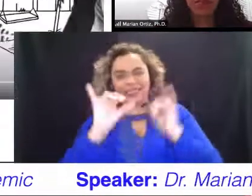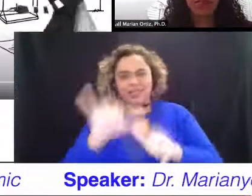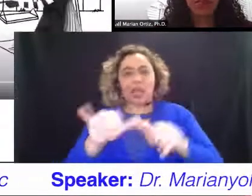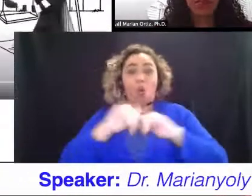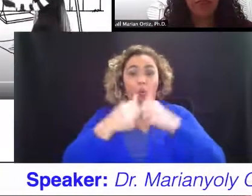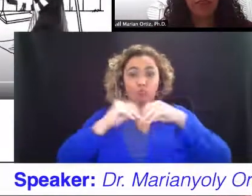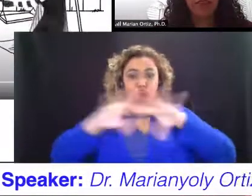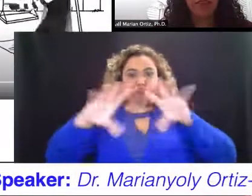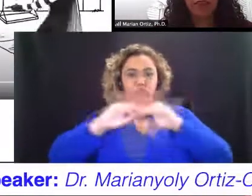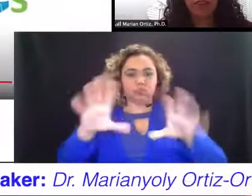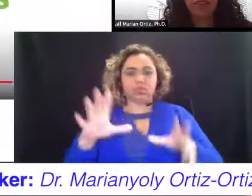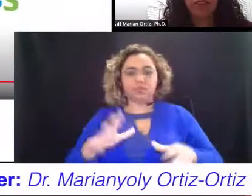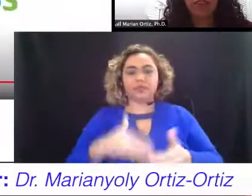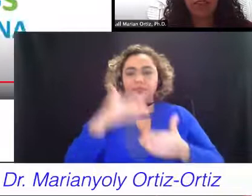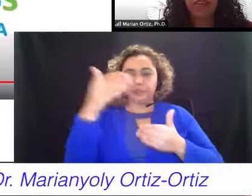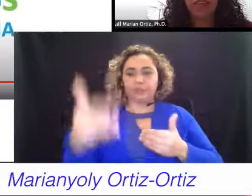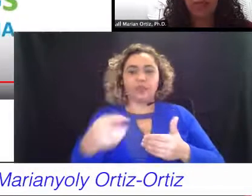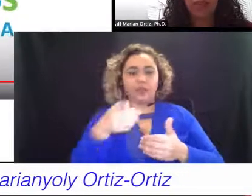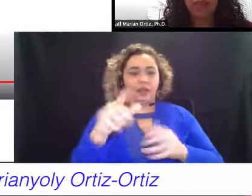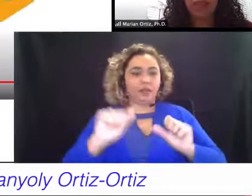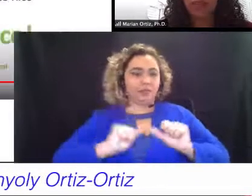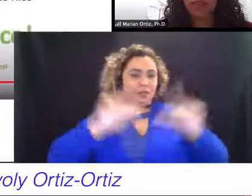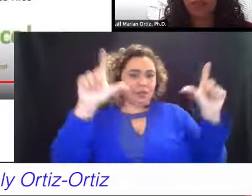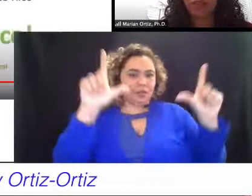Aquí voy para el siguiente slide que